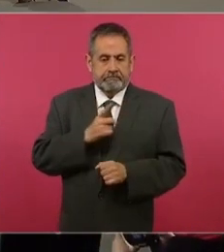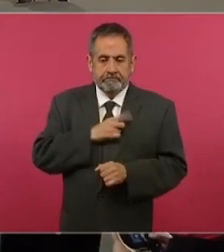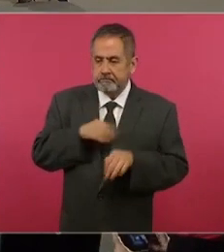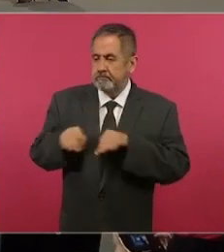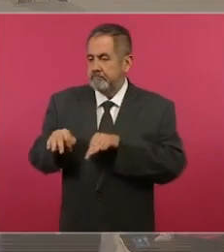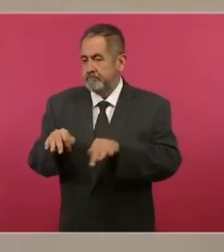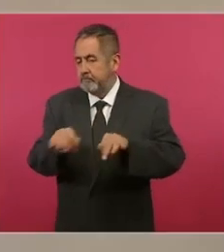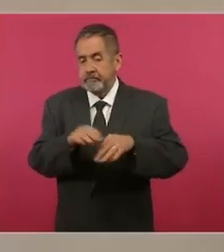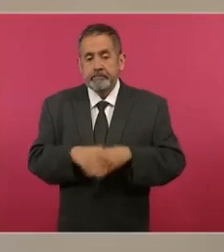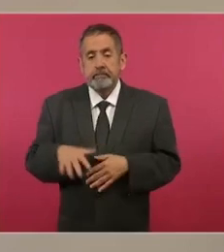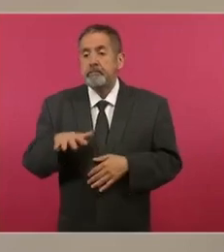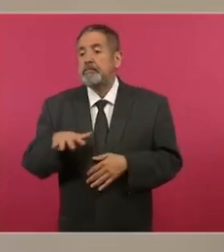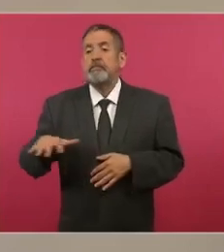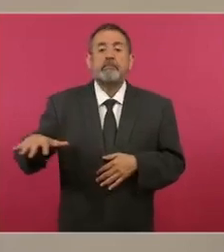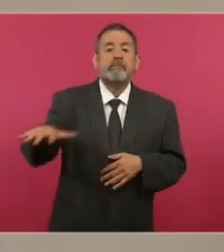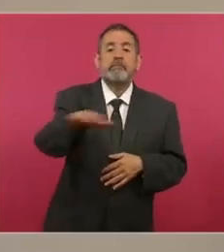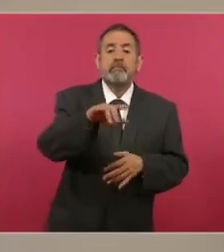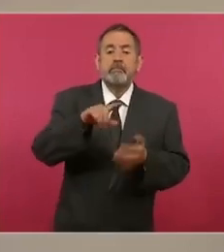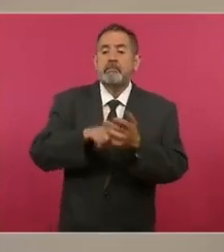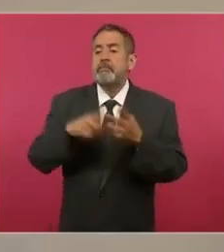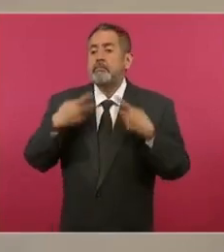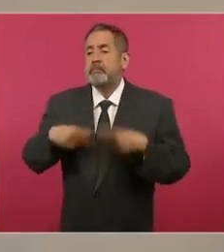para el 10% más pobre,